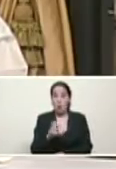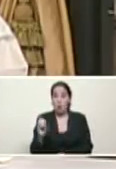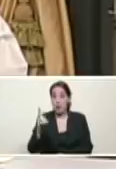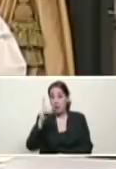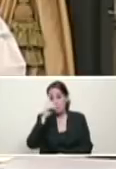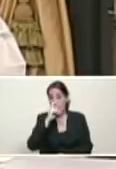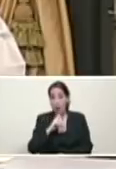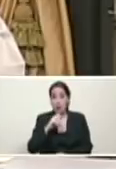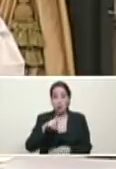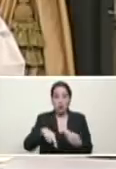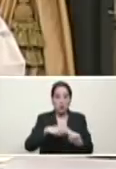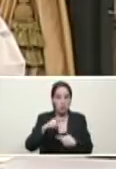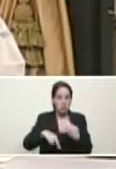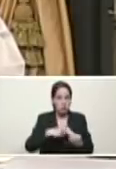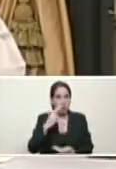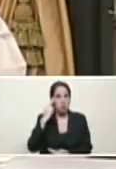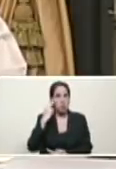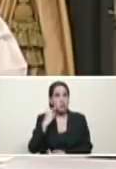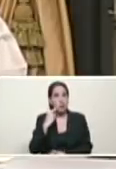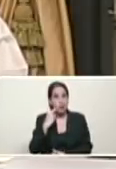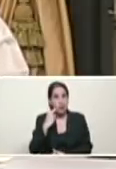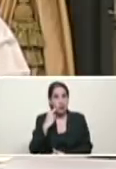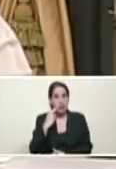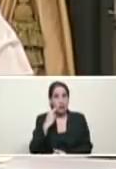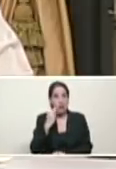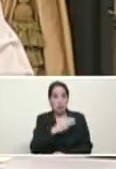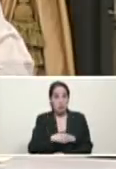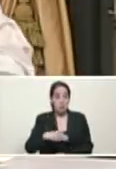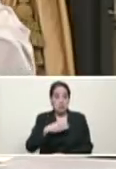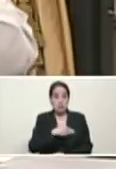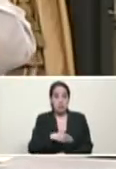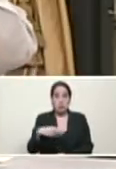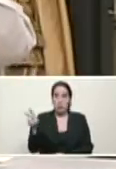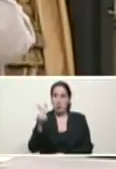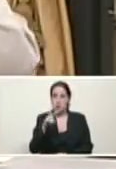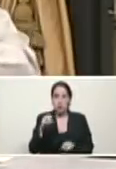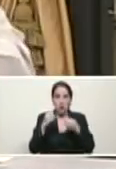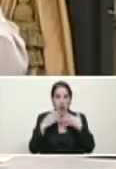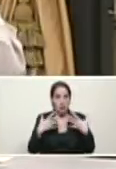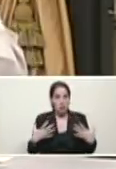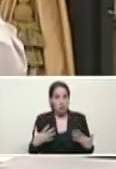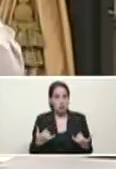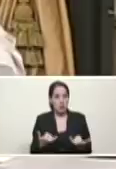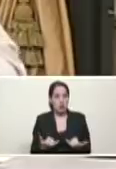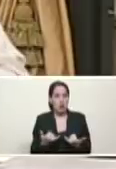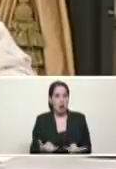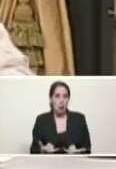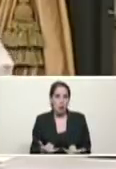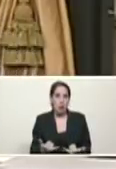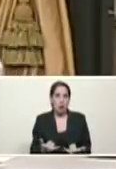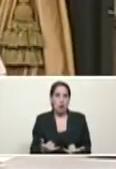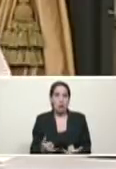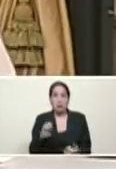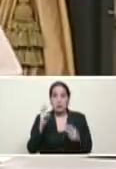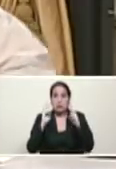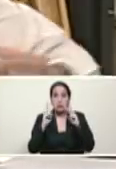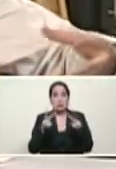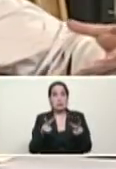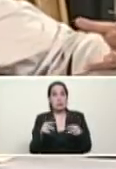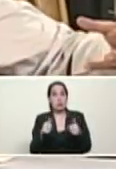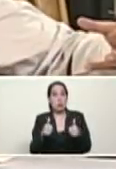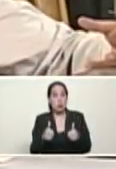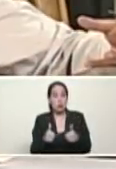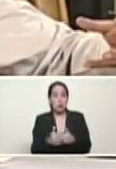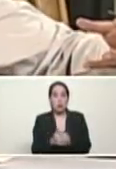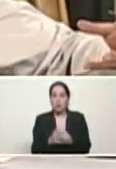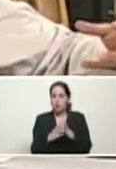revolución bolivariana, llegó el momento de la misión Venezuela Bella. Este era el momento para una misión de estas características. Todo